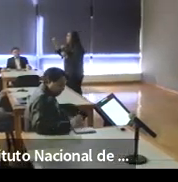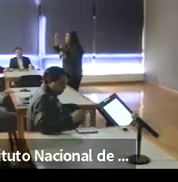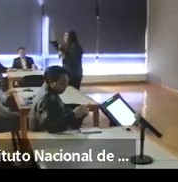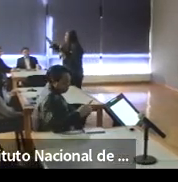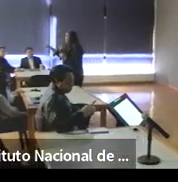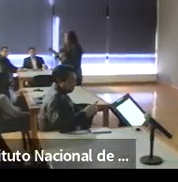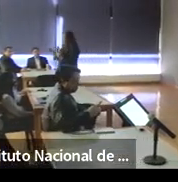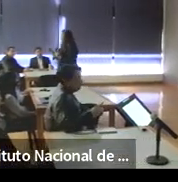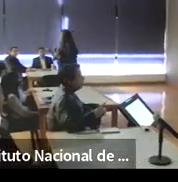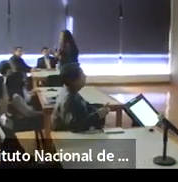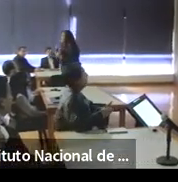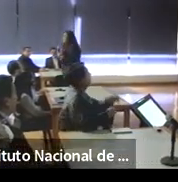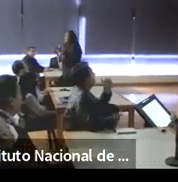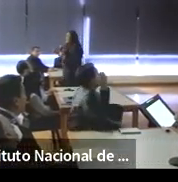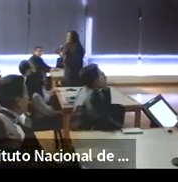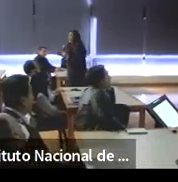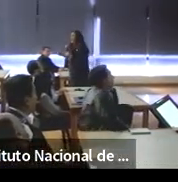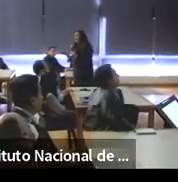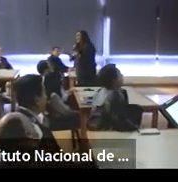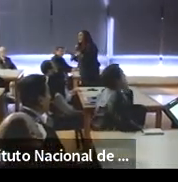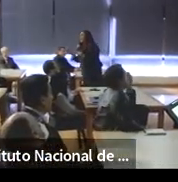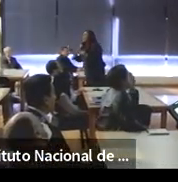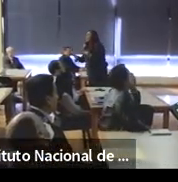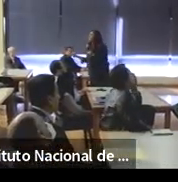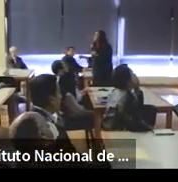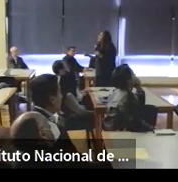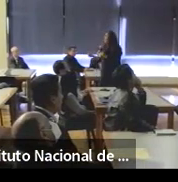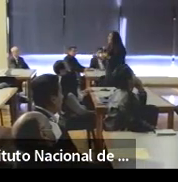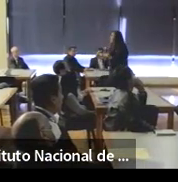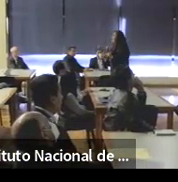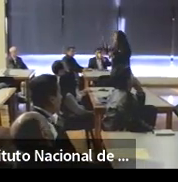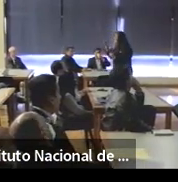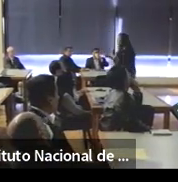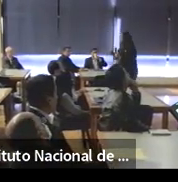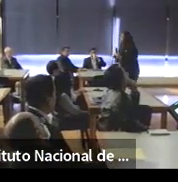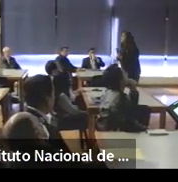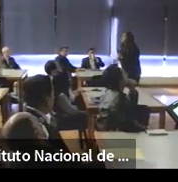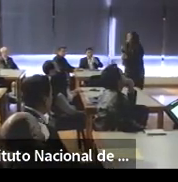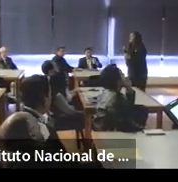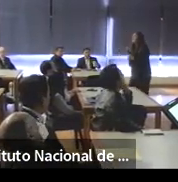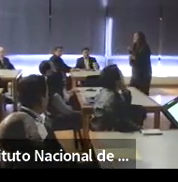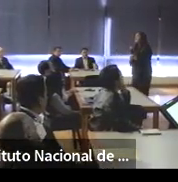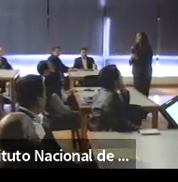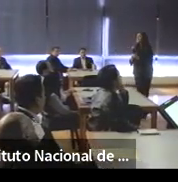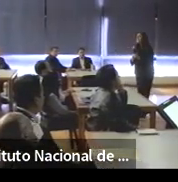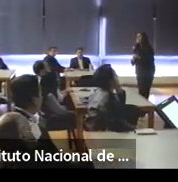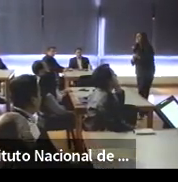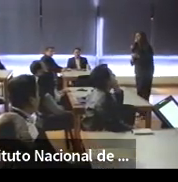que ver con algo personal Quién quiere compartirnos de aquí quién es